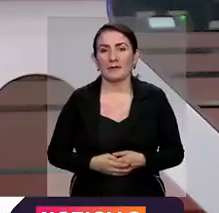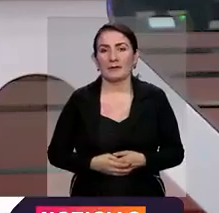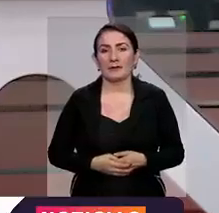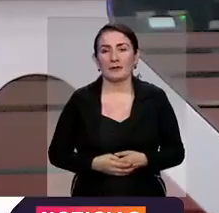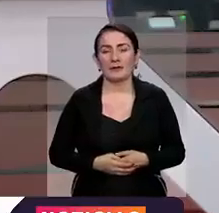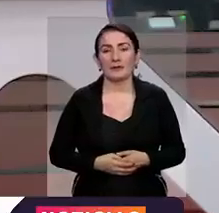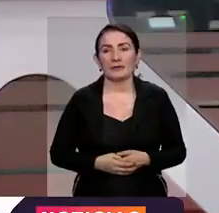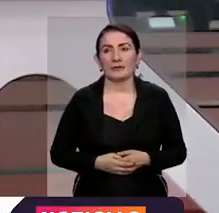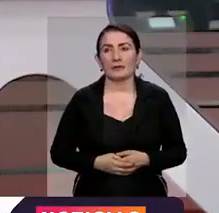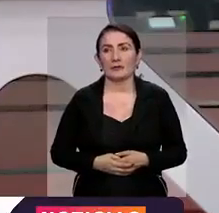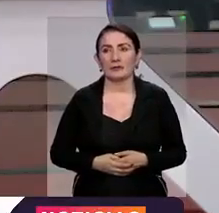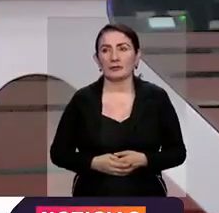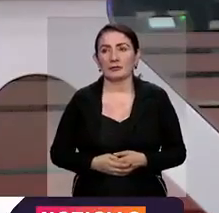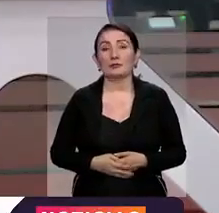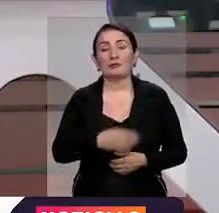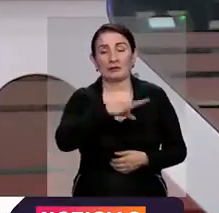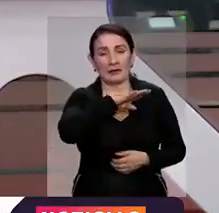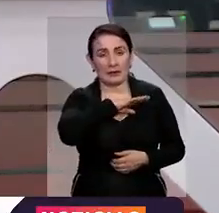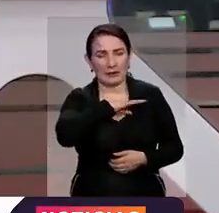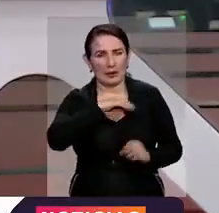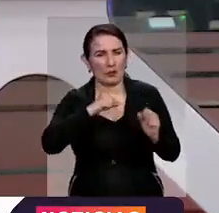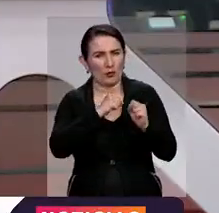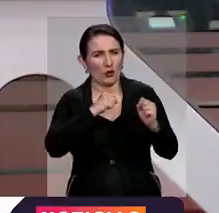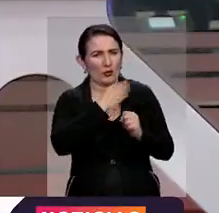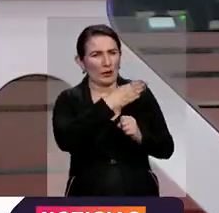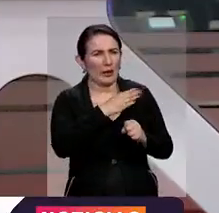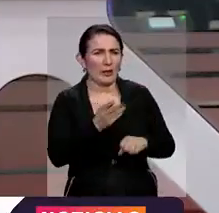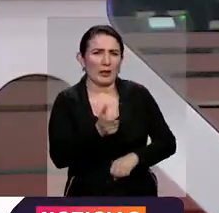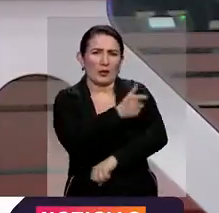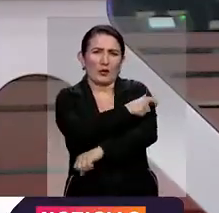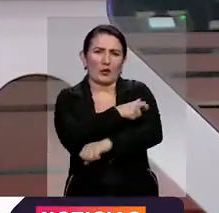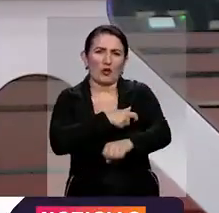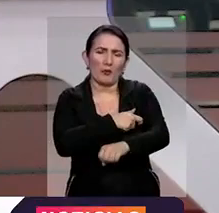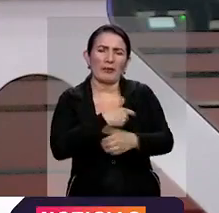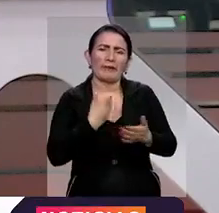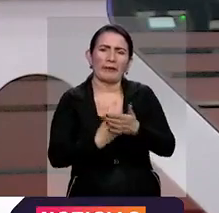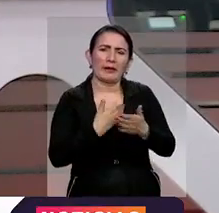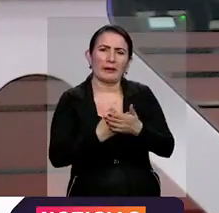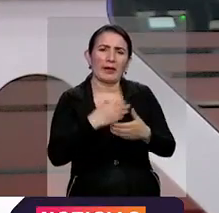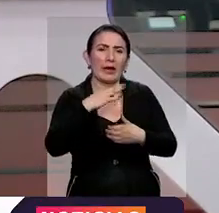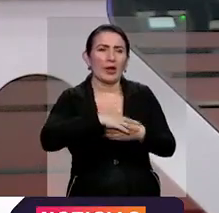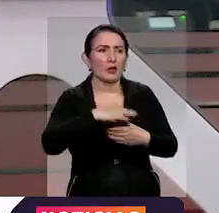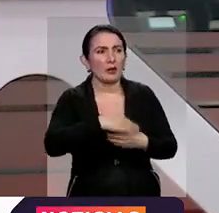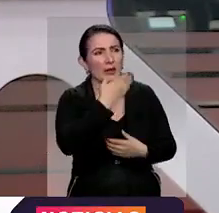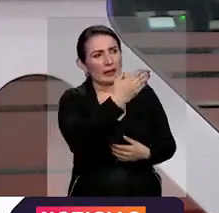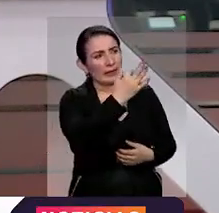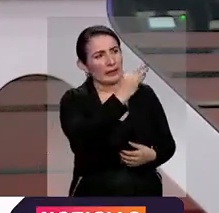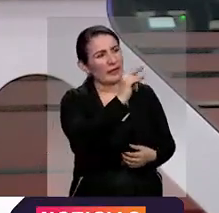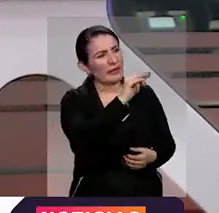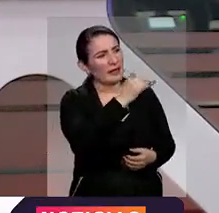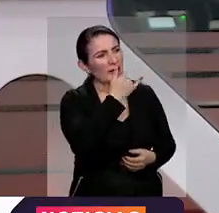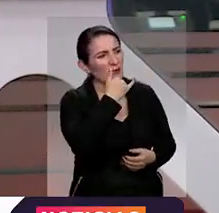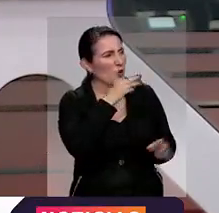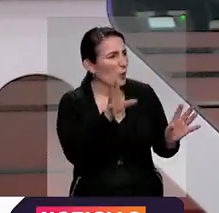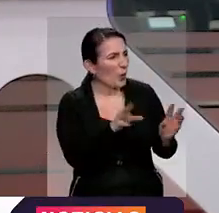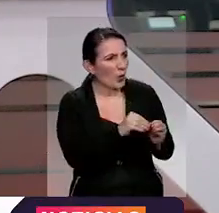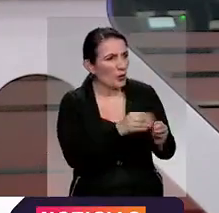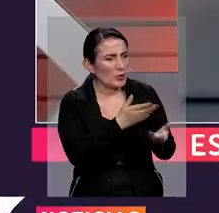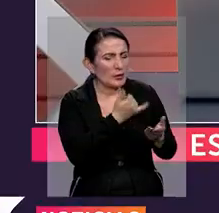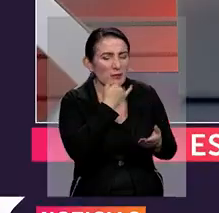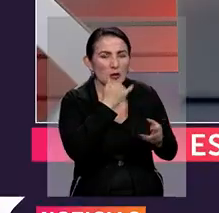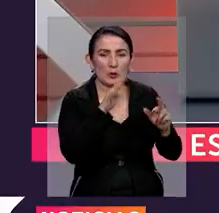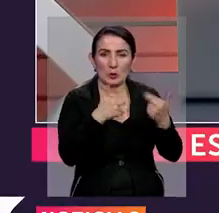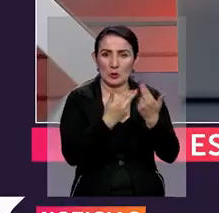Y regresamos a esta hora a la Alcaldía de Bogotá, donde se realiza un comité de garantías electorales. Tatiana Sanabria, ¿ya hay conclusiones de esta